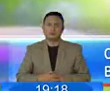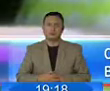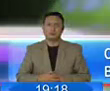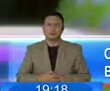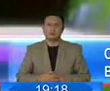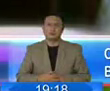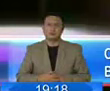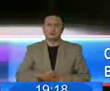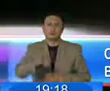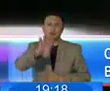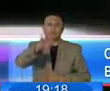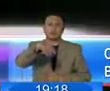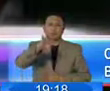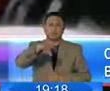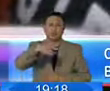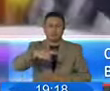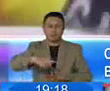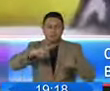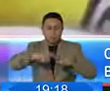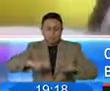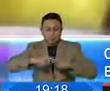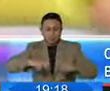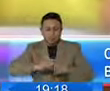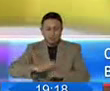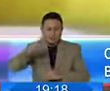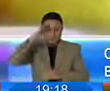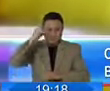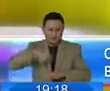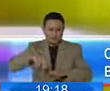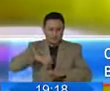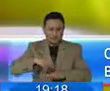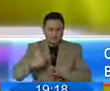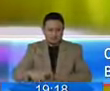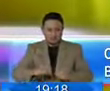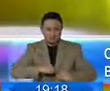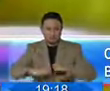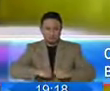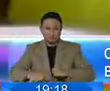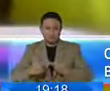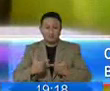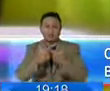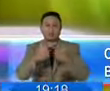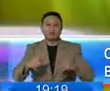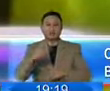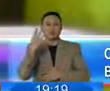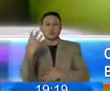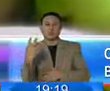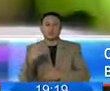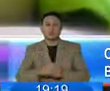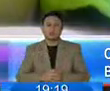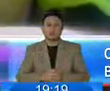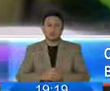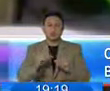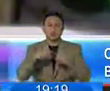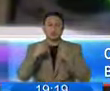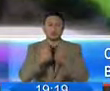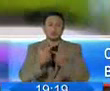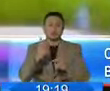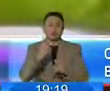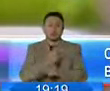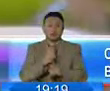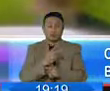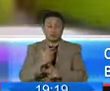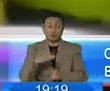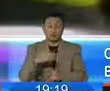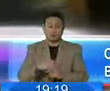Cuatro meses de investigación le permitió a unidades de la Policía Nacional ejecutar el operativo Libertad 4, desarticulando una presunta organización